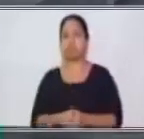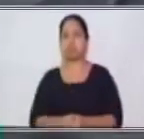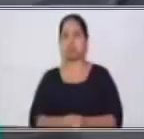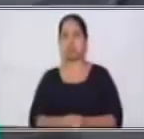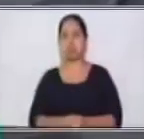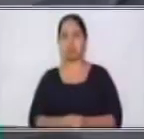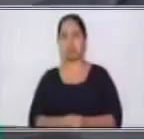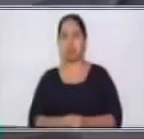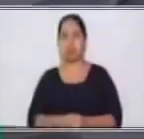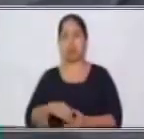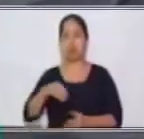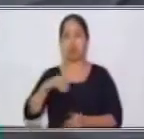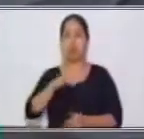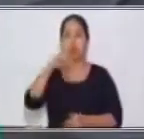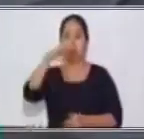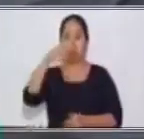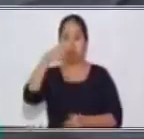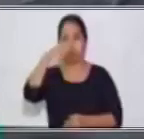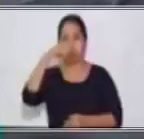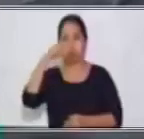al cateto